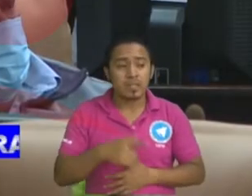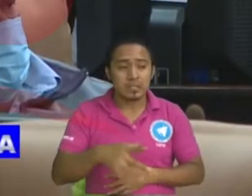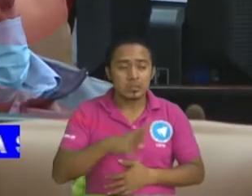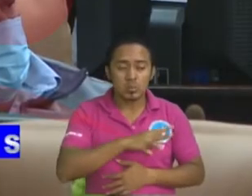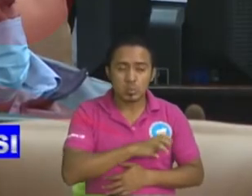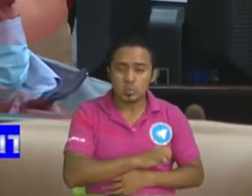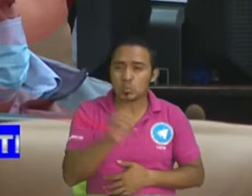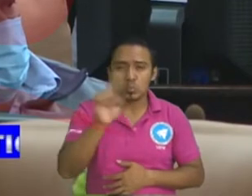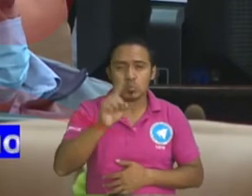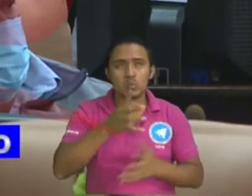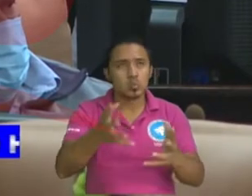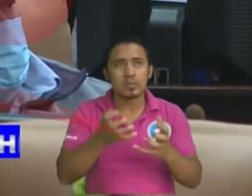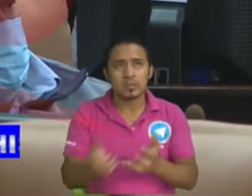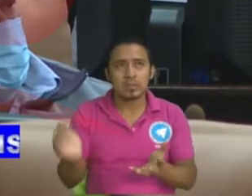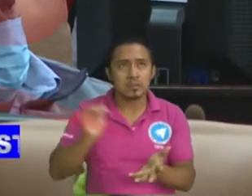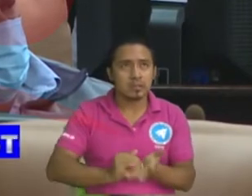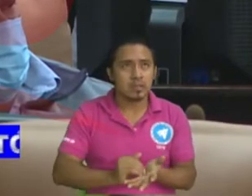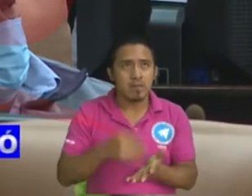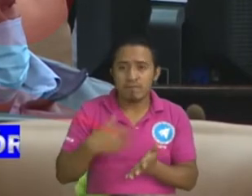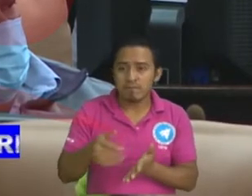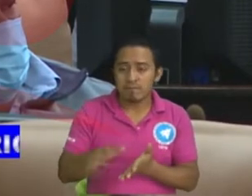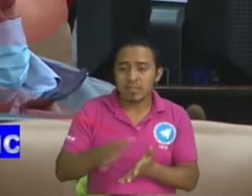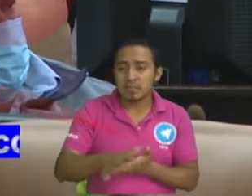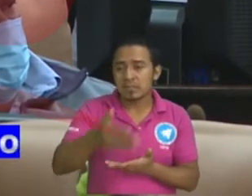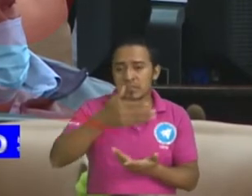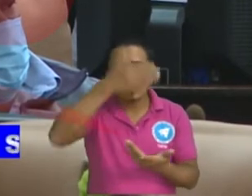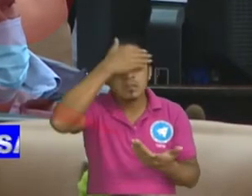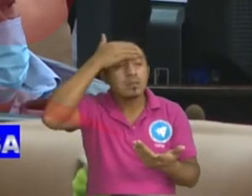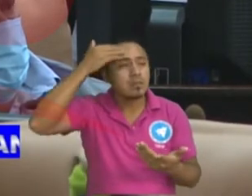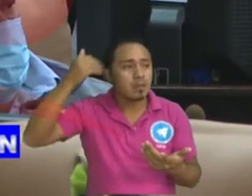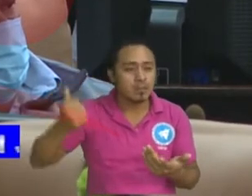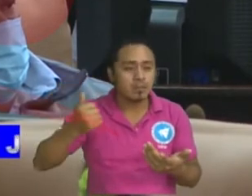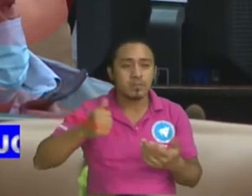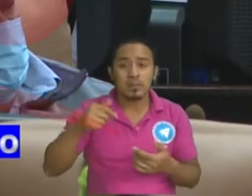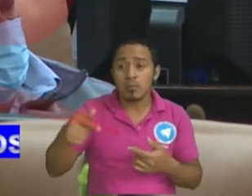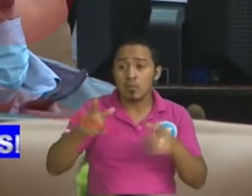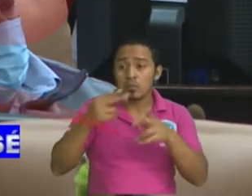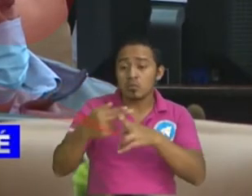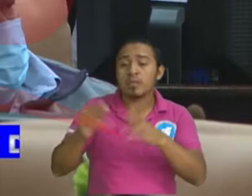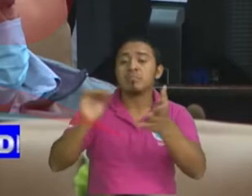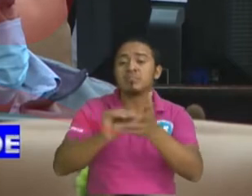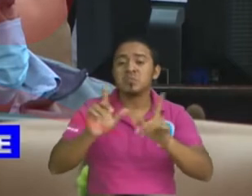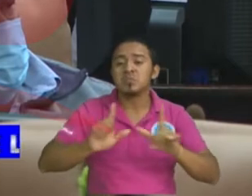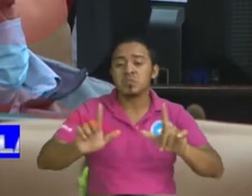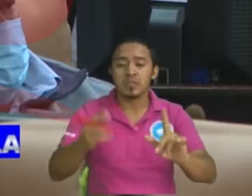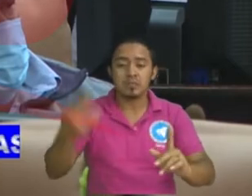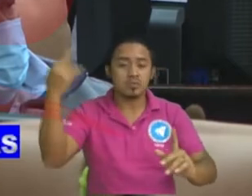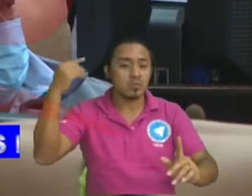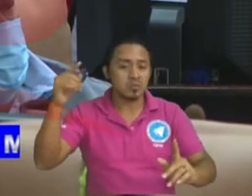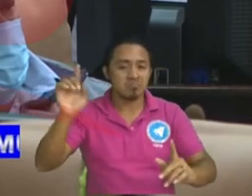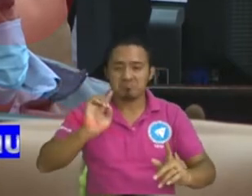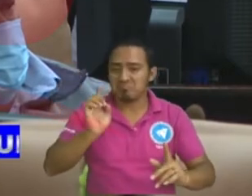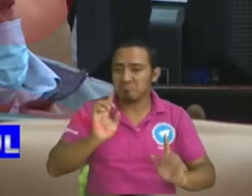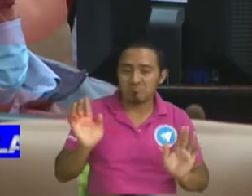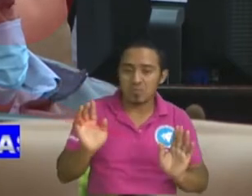vuelva a repetir porque no se borra con un sitio histórico, pero sí que no se repita como se